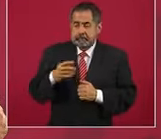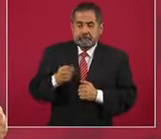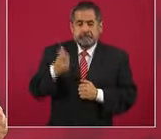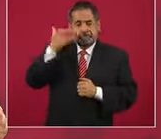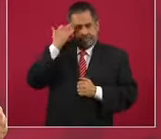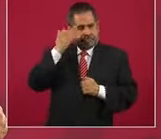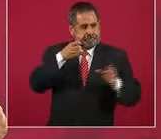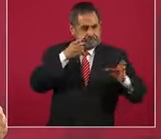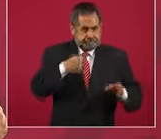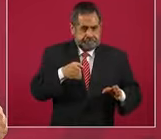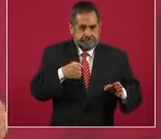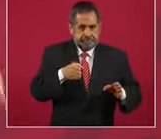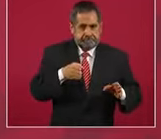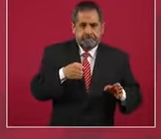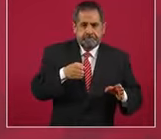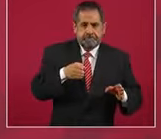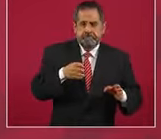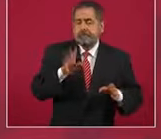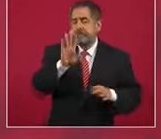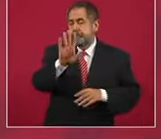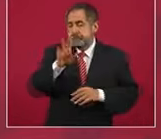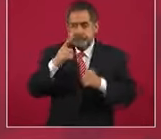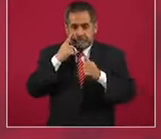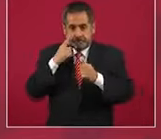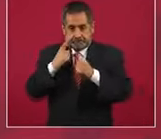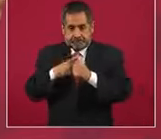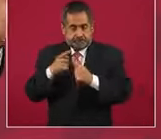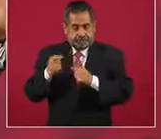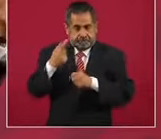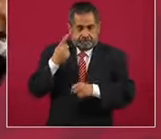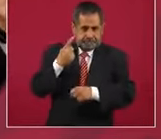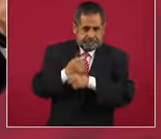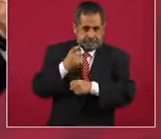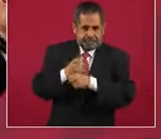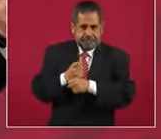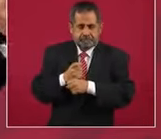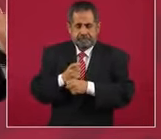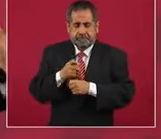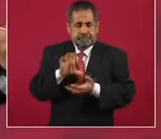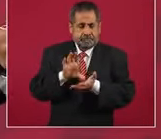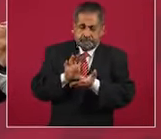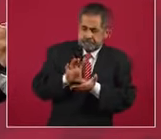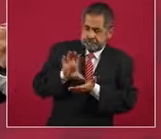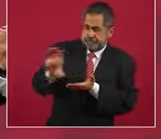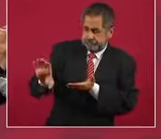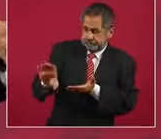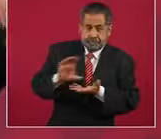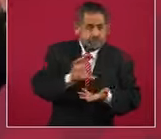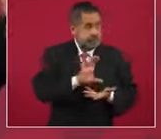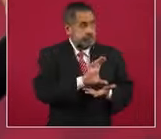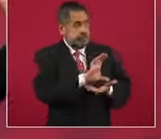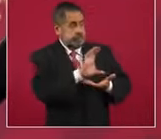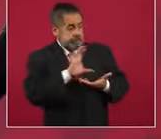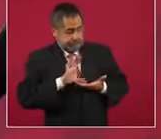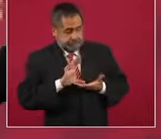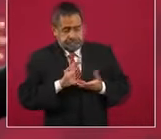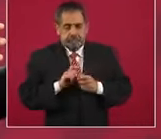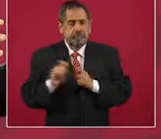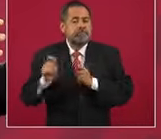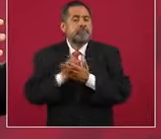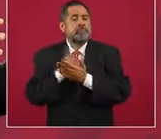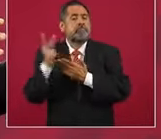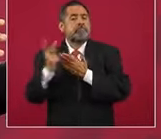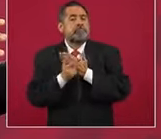etapa, porque primero es que dispersen los fondos de los programas de